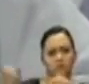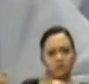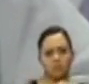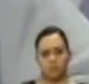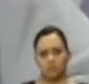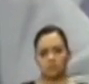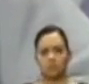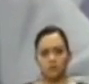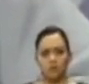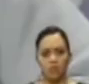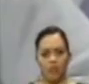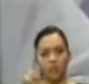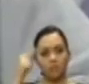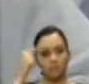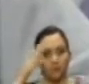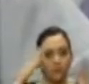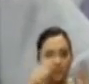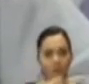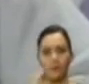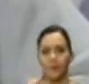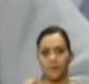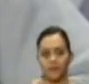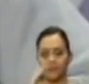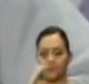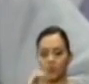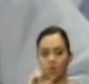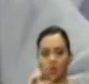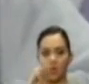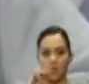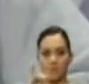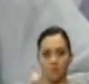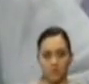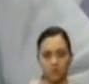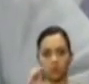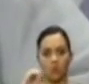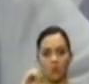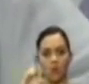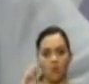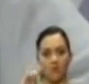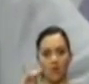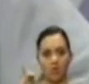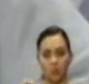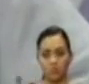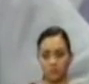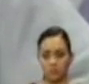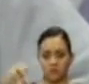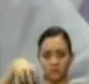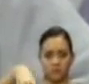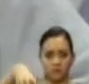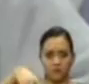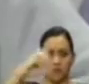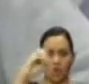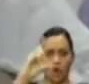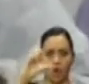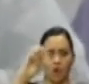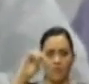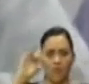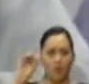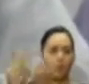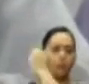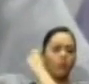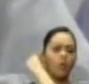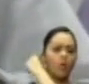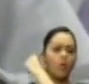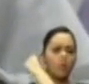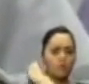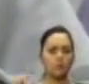permanente de cantones como Colimes, como Olmedo, Olmedo de los cantones más pobres del país, ¿no? Provincia de Manabí.